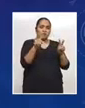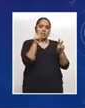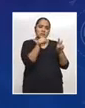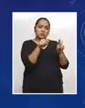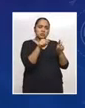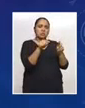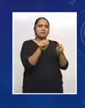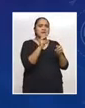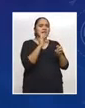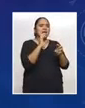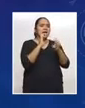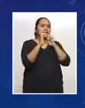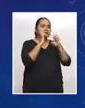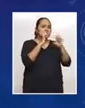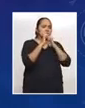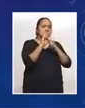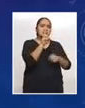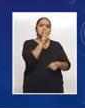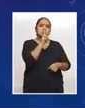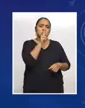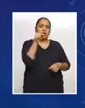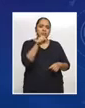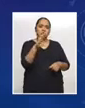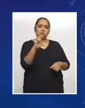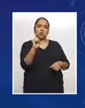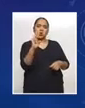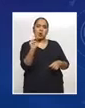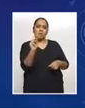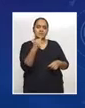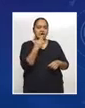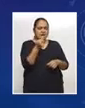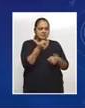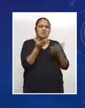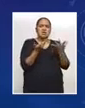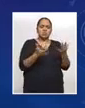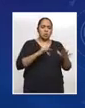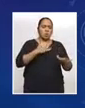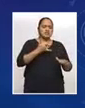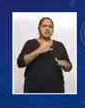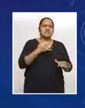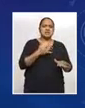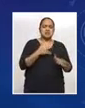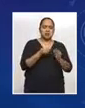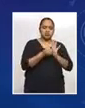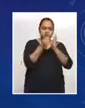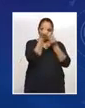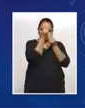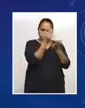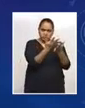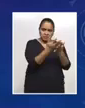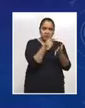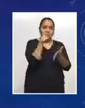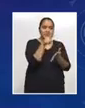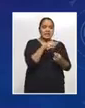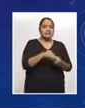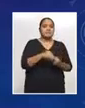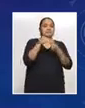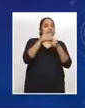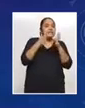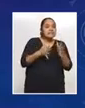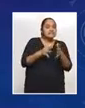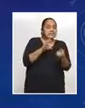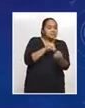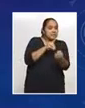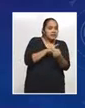usted introduce sus datos, la sintomatología que tiene o cómo se siente, pues esto permitirá a un grupo de expertos, de